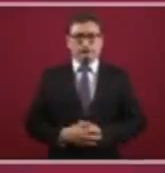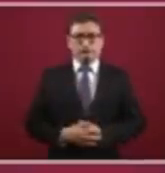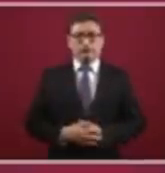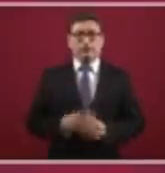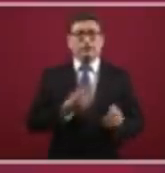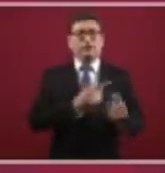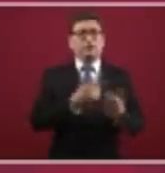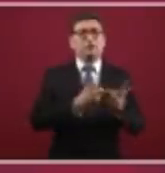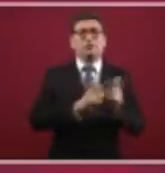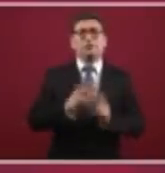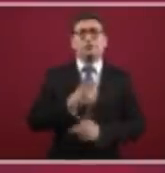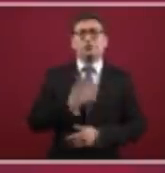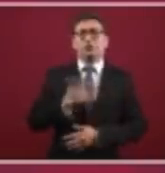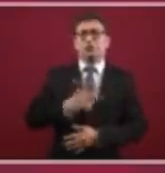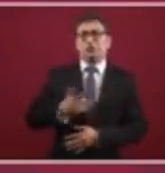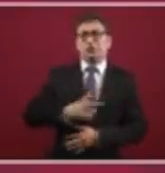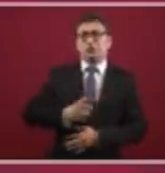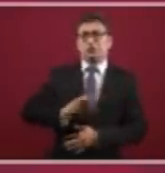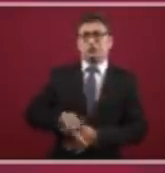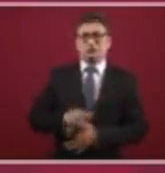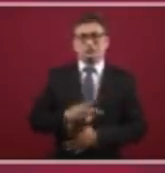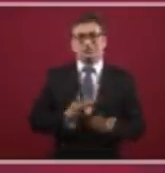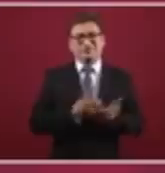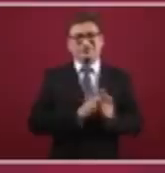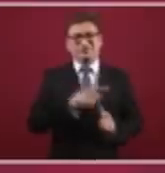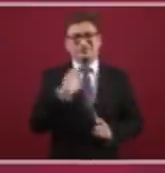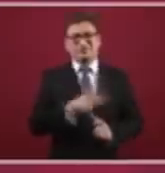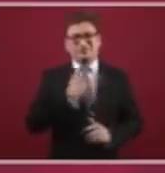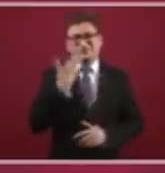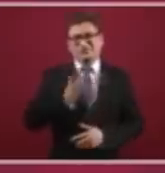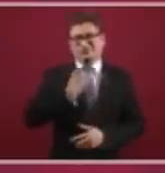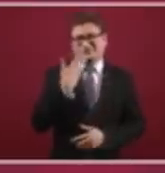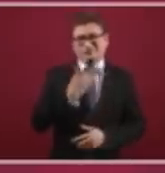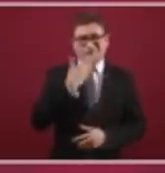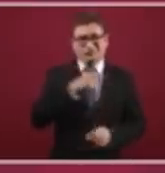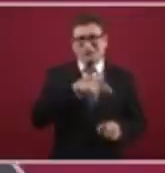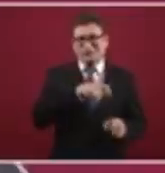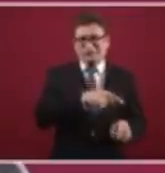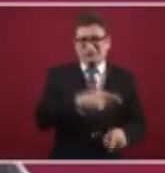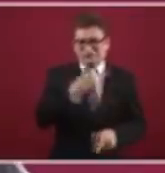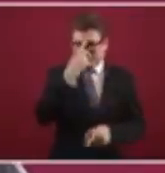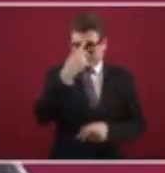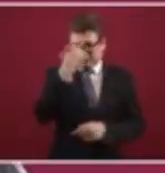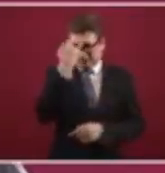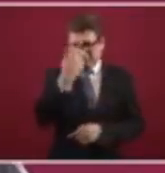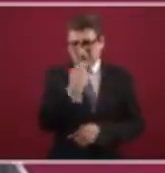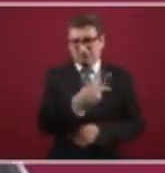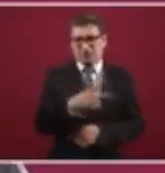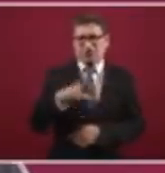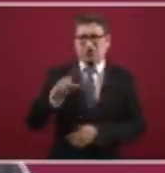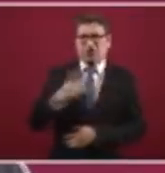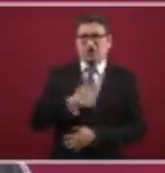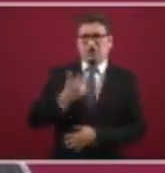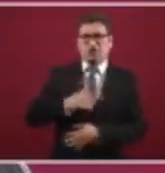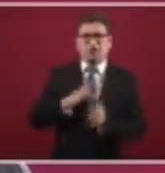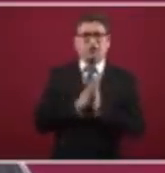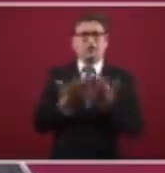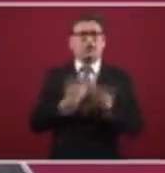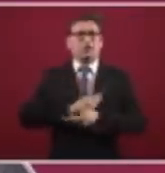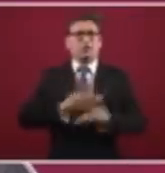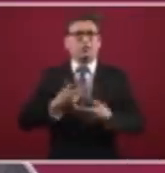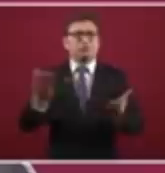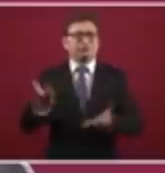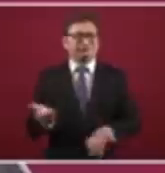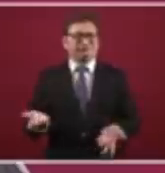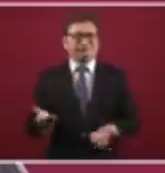oposición los conservadores de entonces no querían que se entregarán los libros de